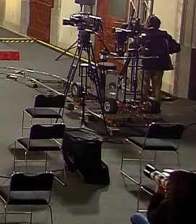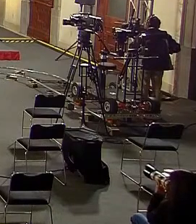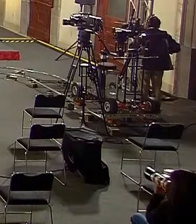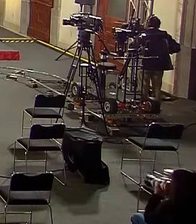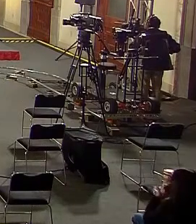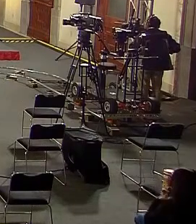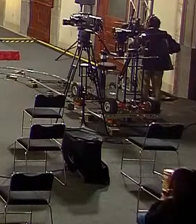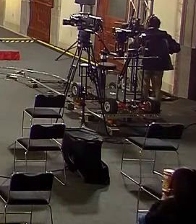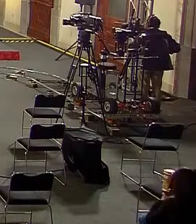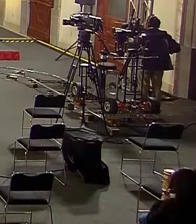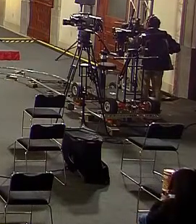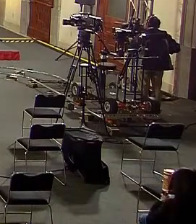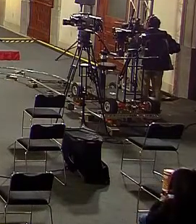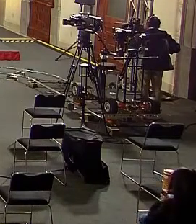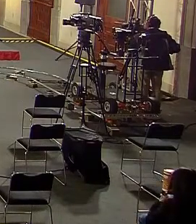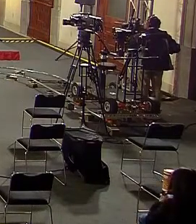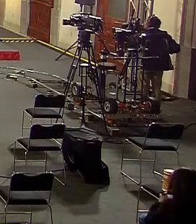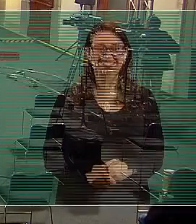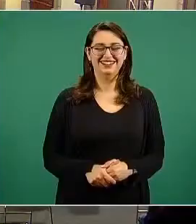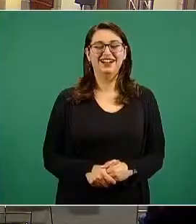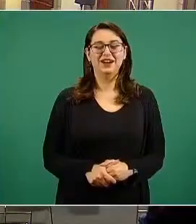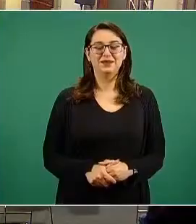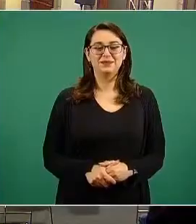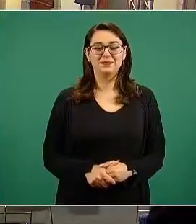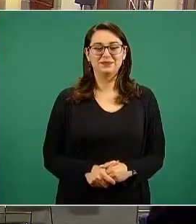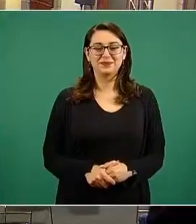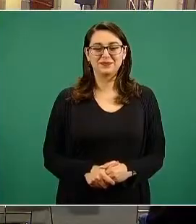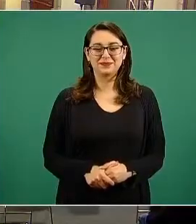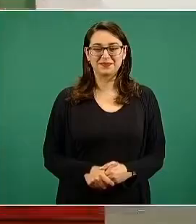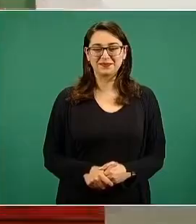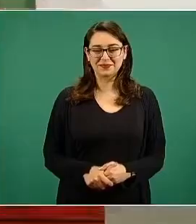Hola, ¿cómo están? Buenas noches.